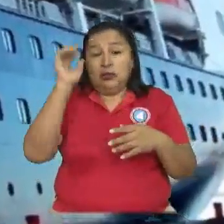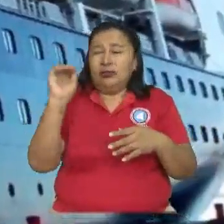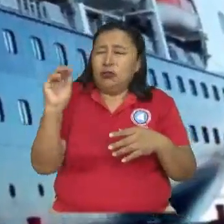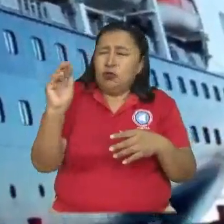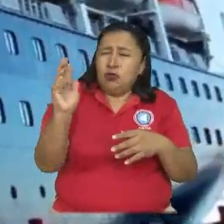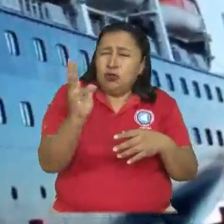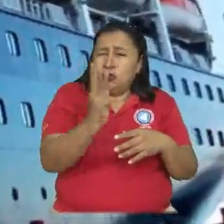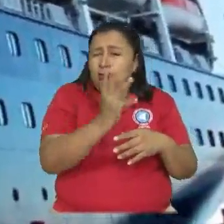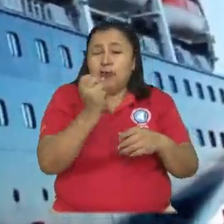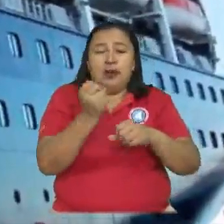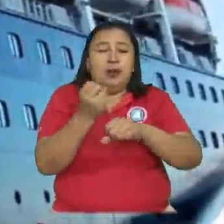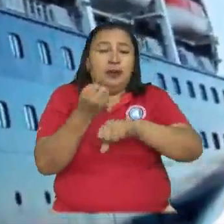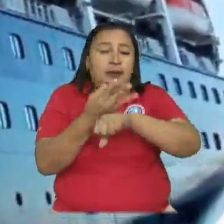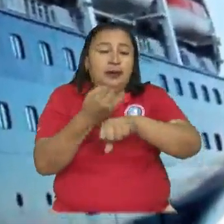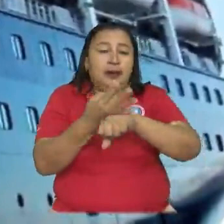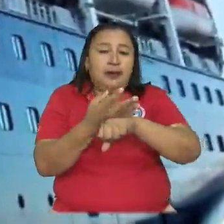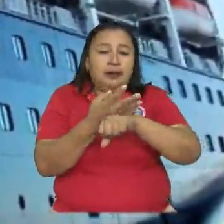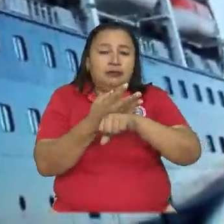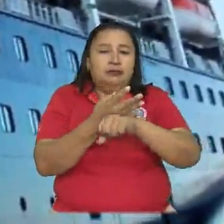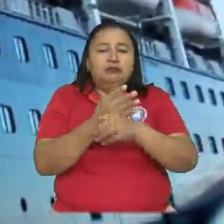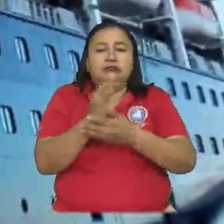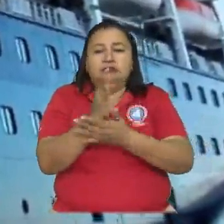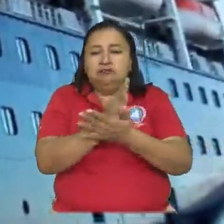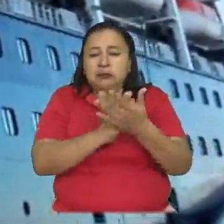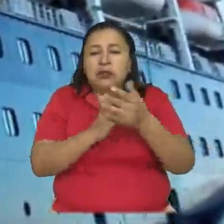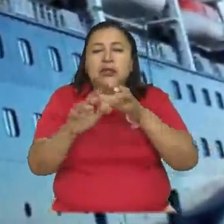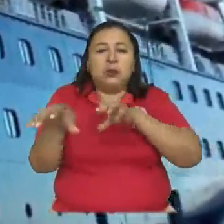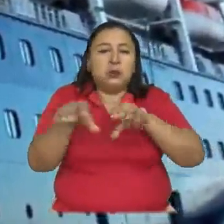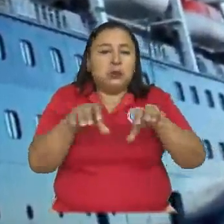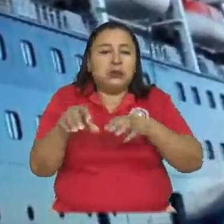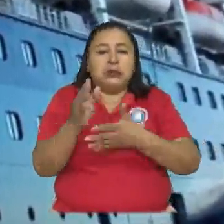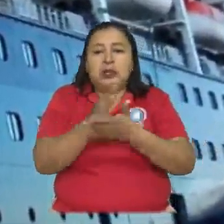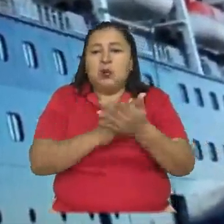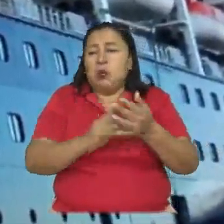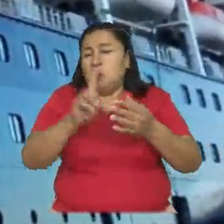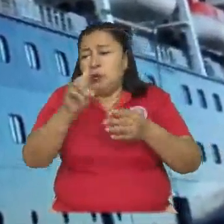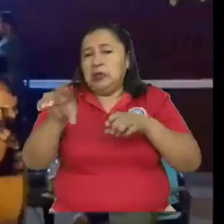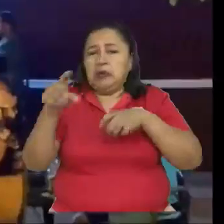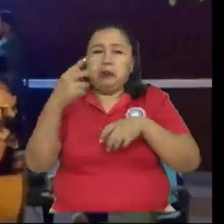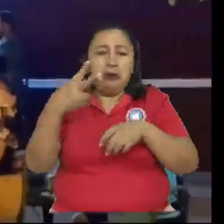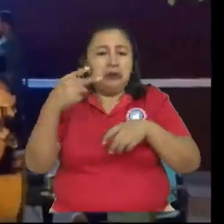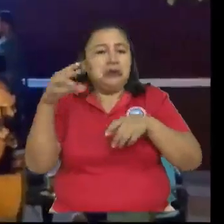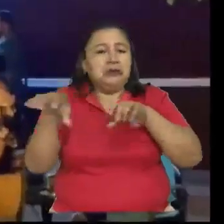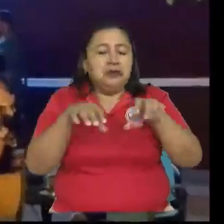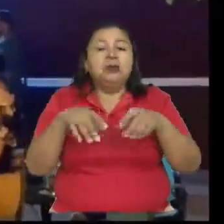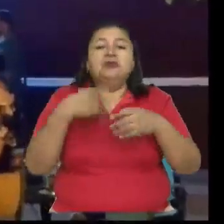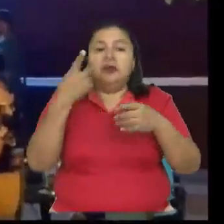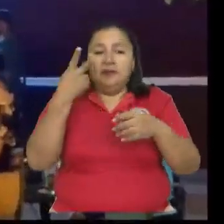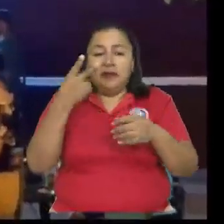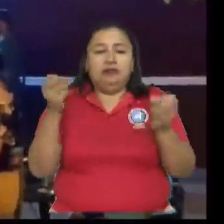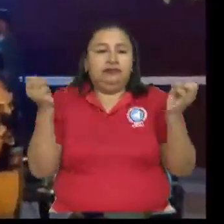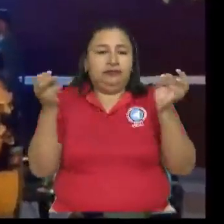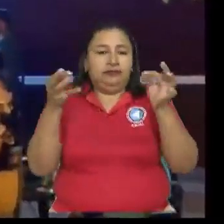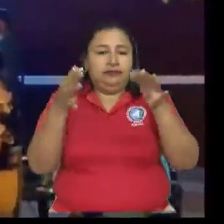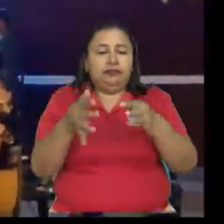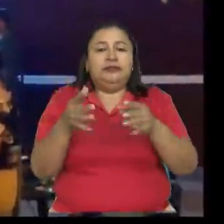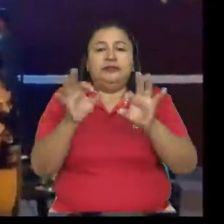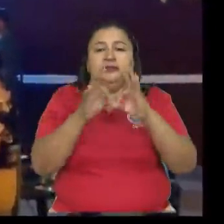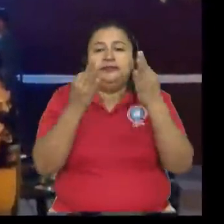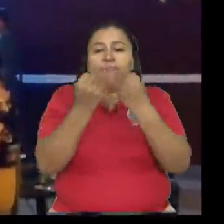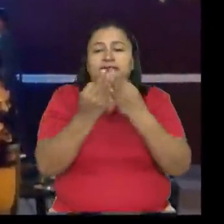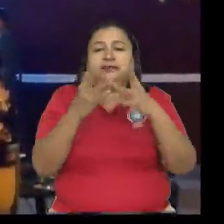alcaldías, más de una actividad realizaron donde se vio ese desborde también de las